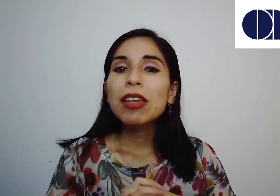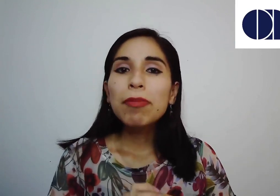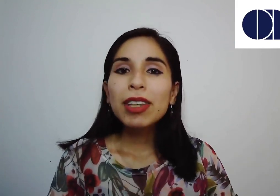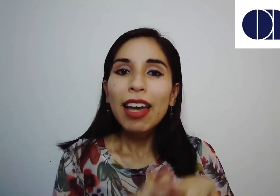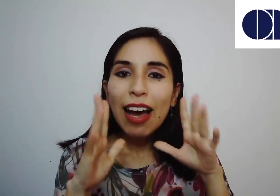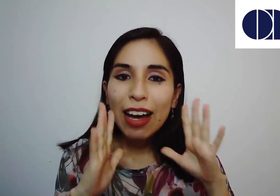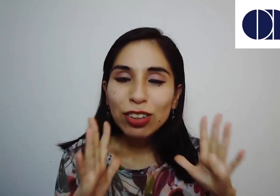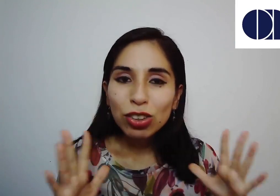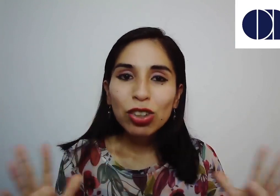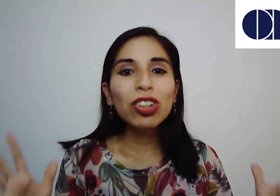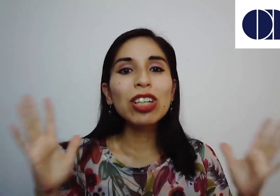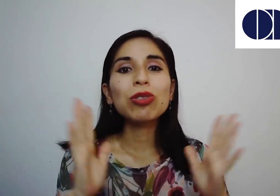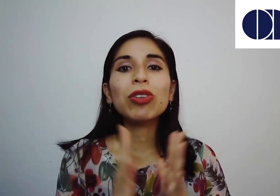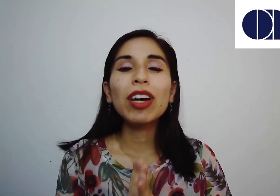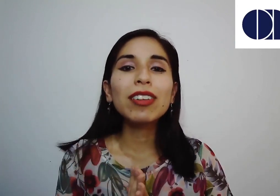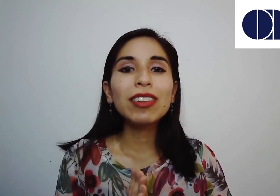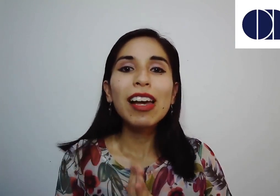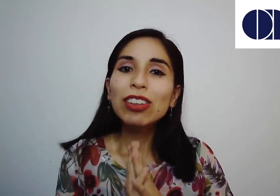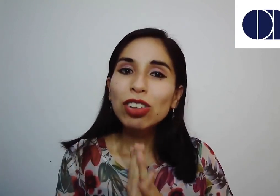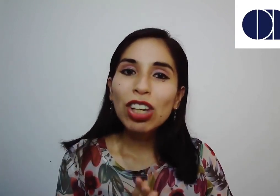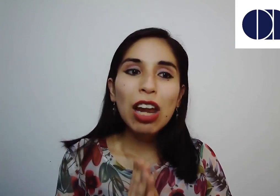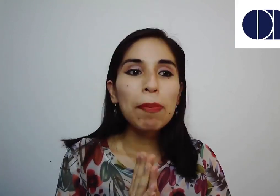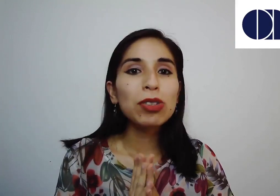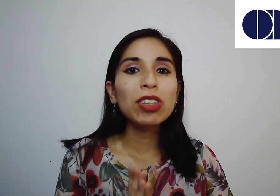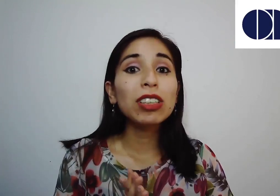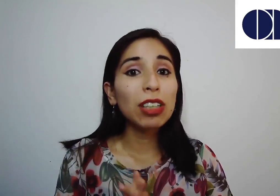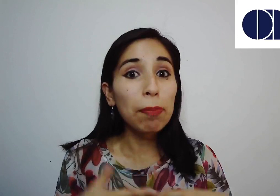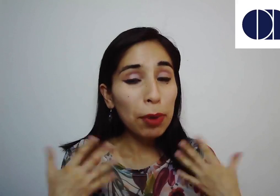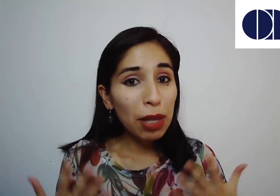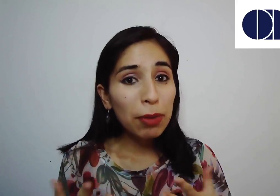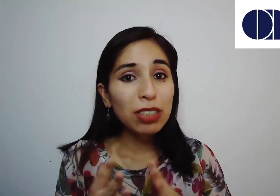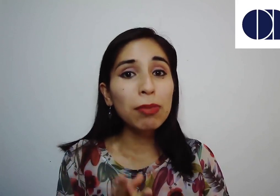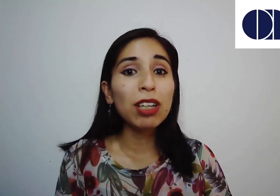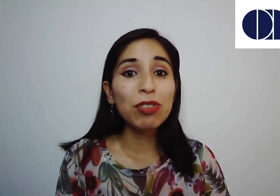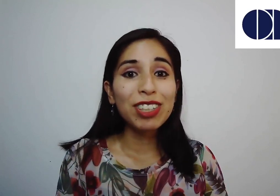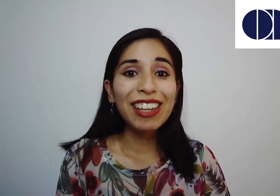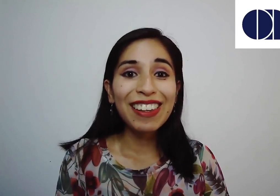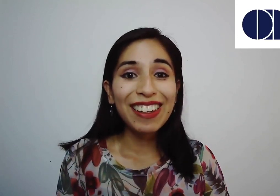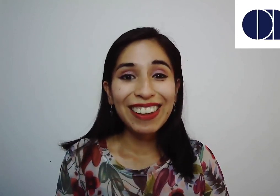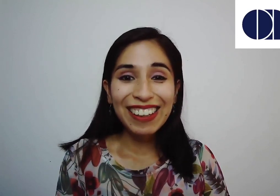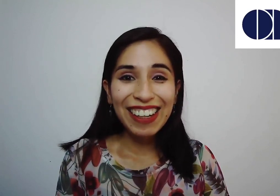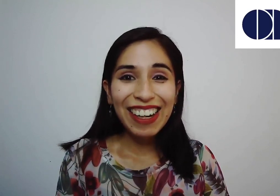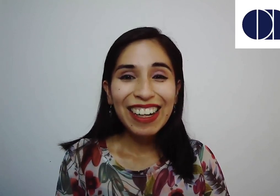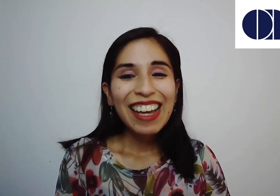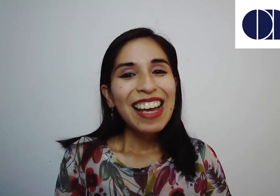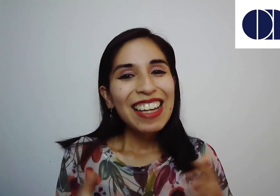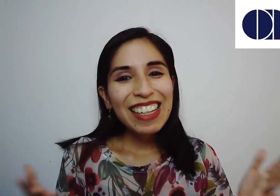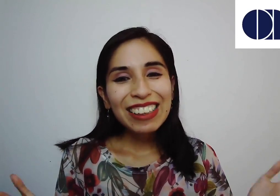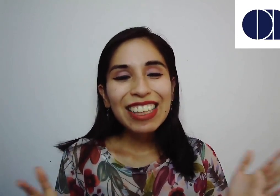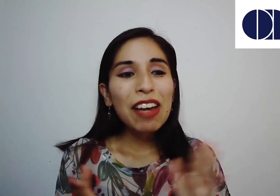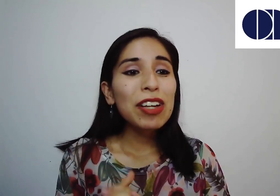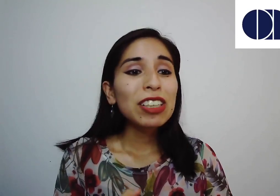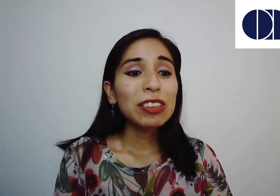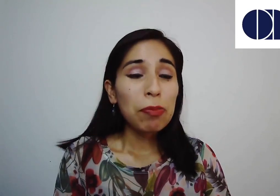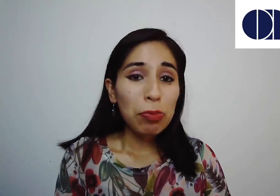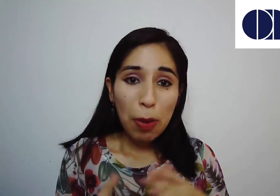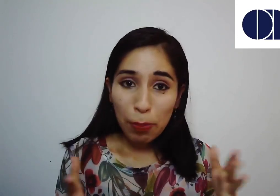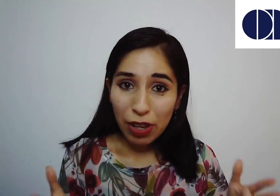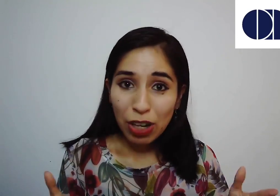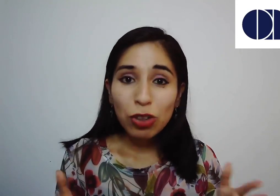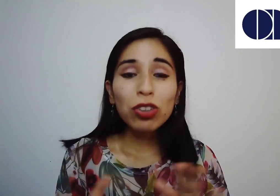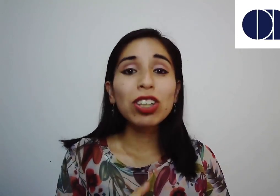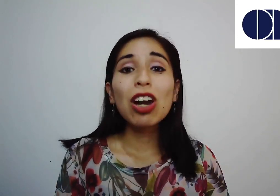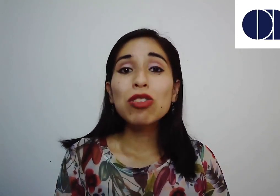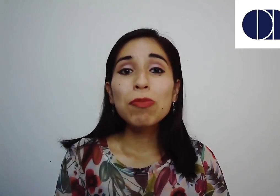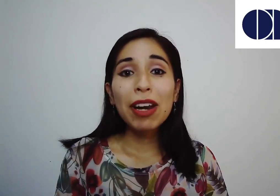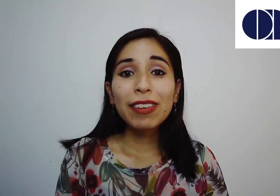invite a toda su gente a todas las personas que puedan verse beneficiados del taller y ya saben que